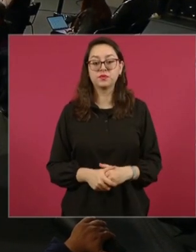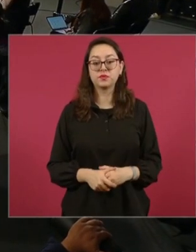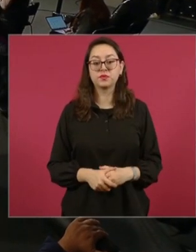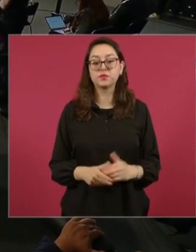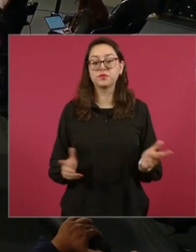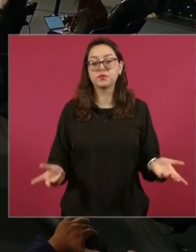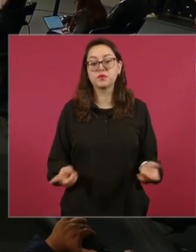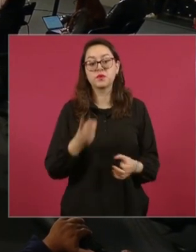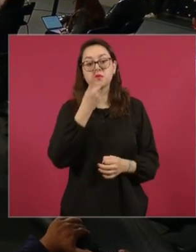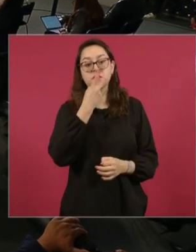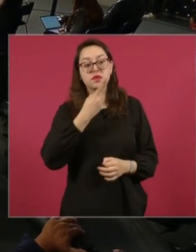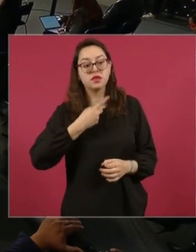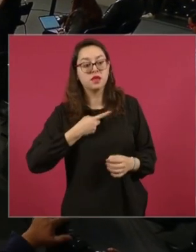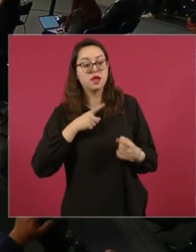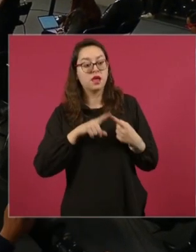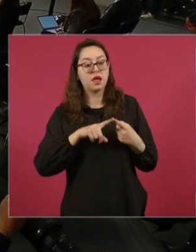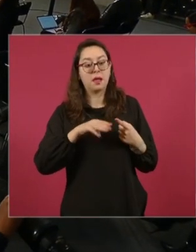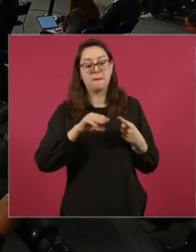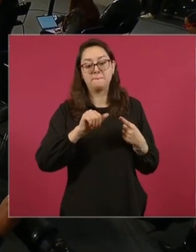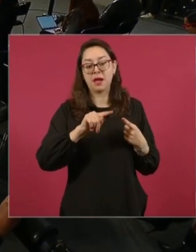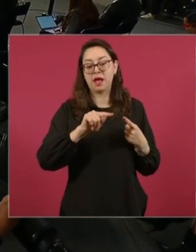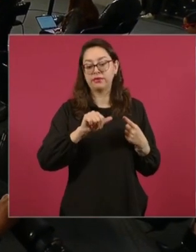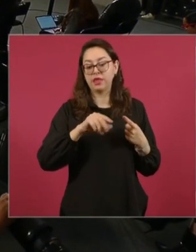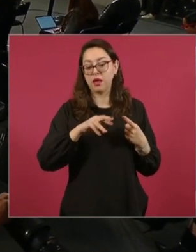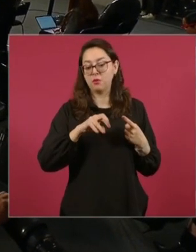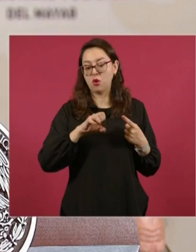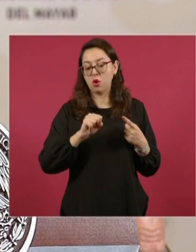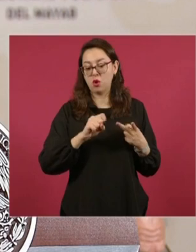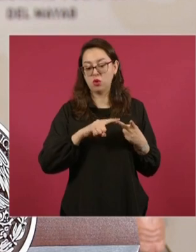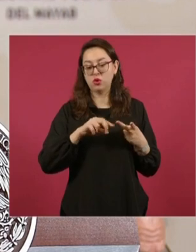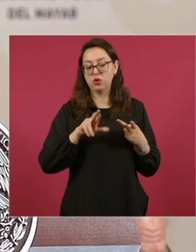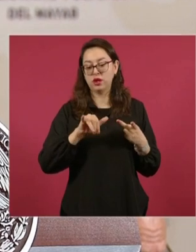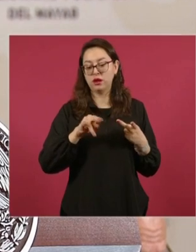Matamoros, de Reynosa, de Río Bravo,